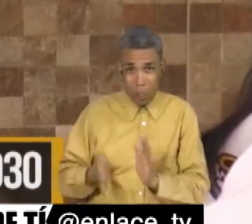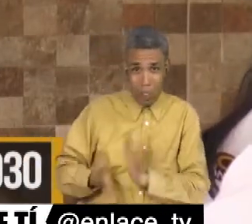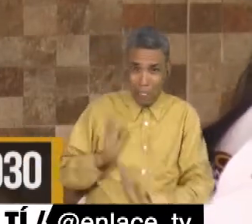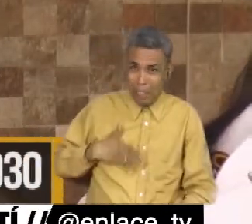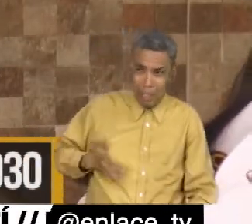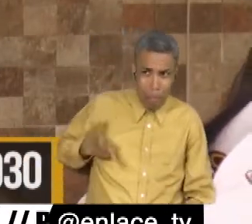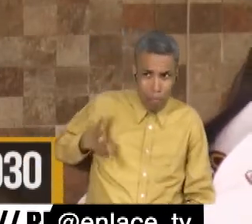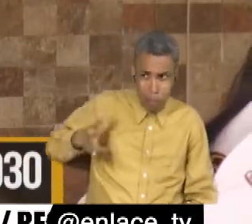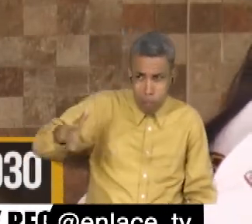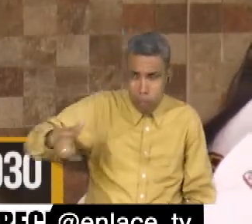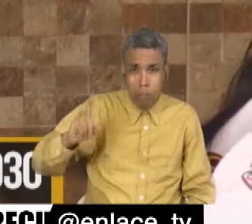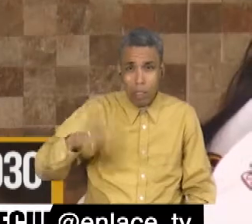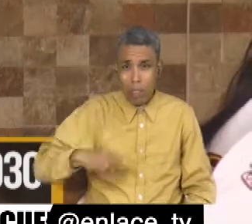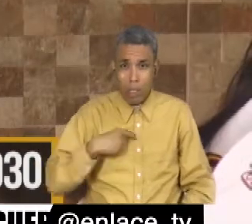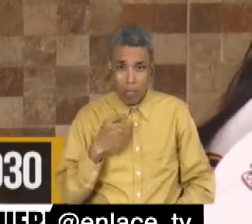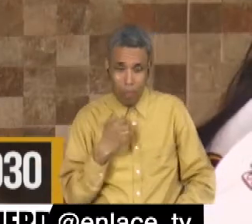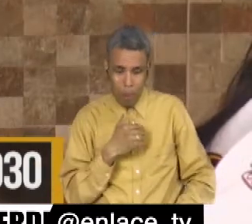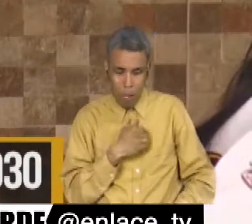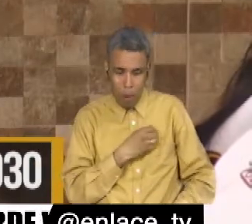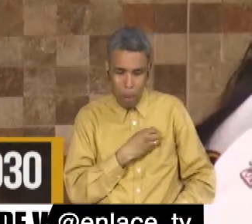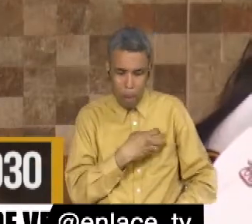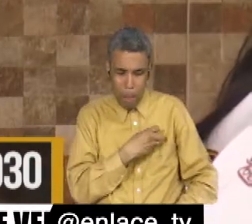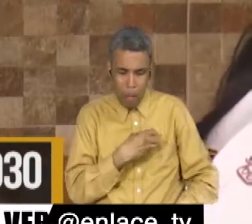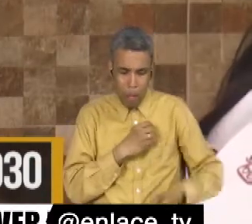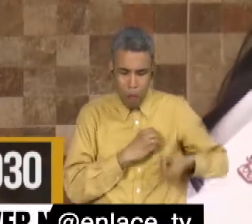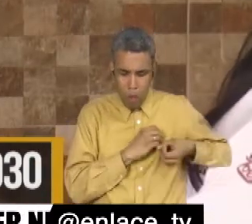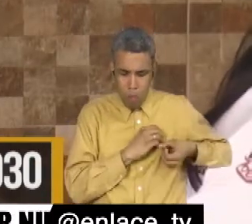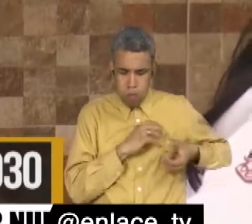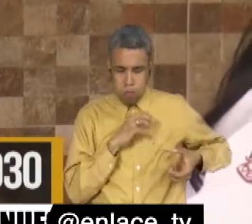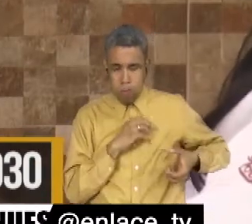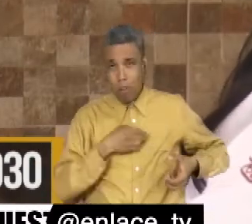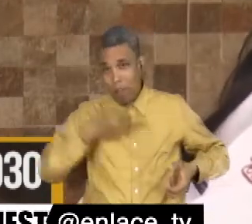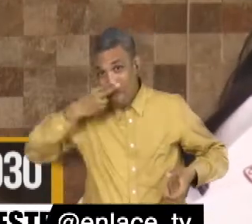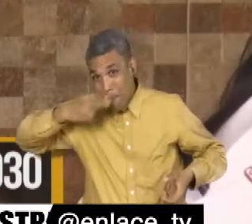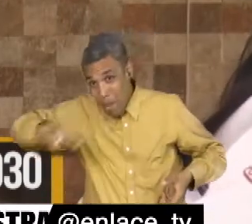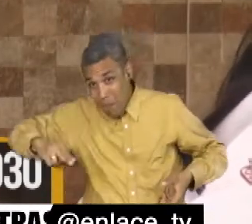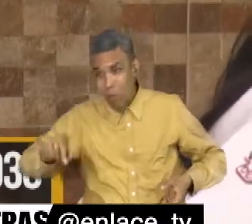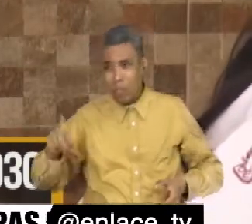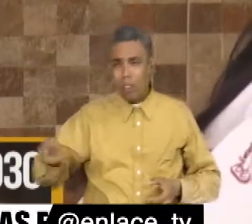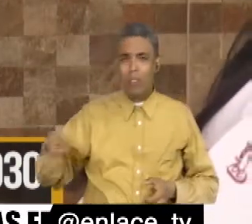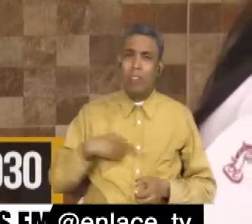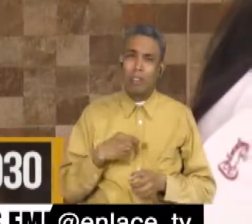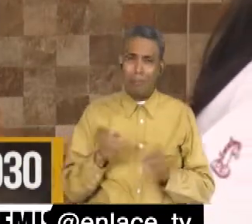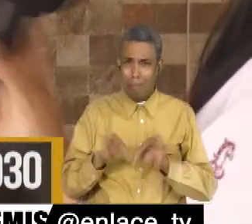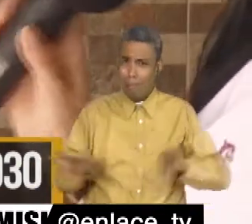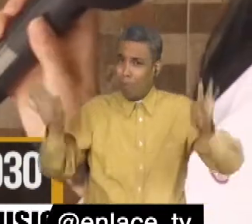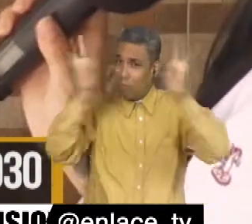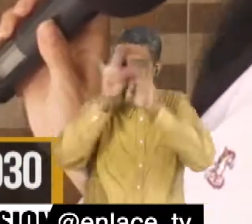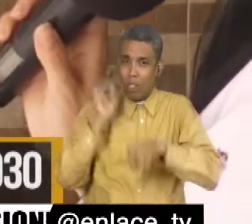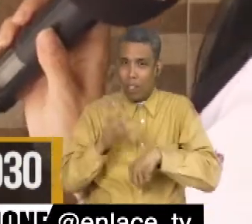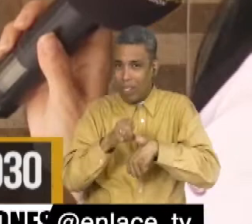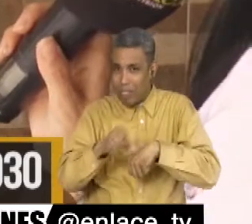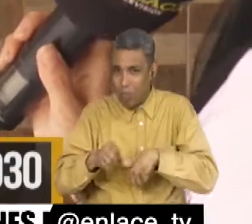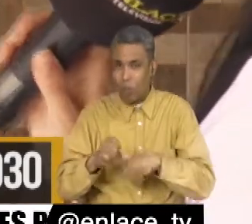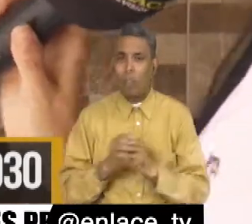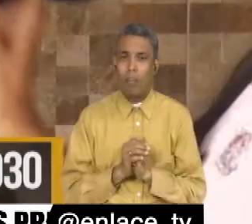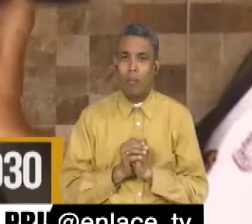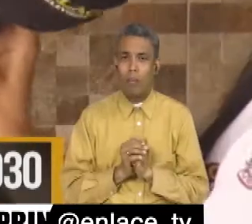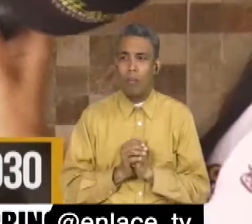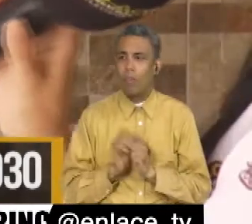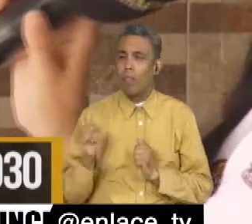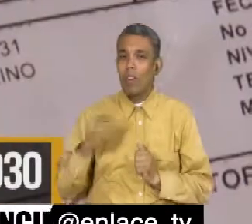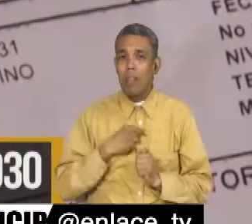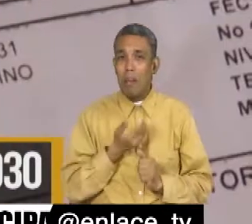tiene un soplo y tengo el corazón muy grandecito y necesito llevarlo para que el pediatra en Bucaramanga me lo remite a la operación. Alejandra Andrade llegó con su